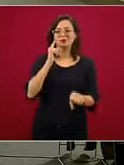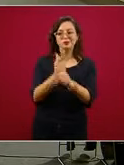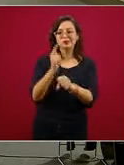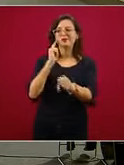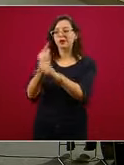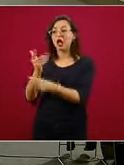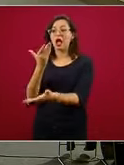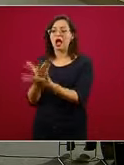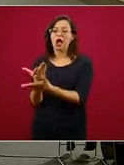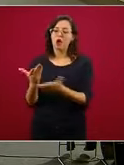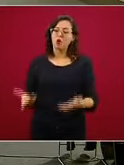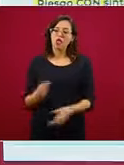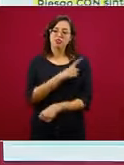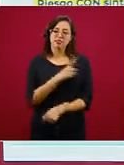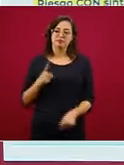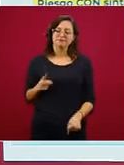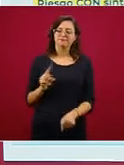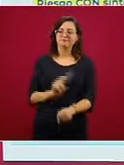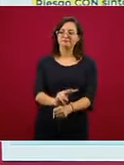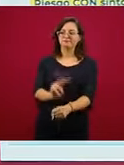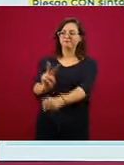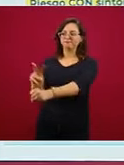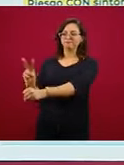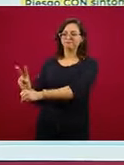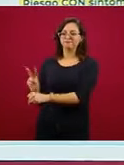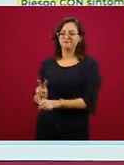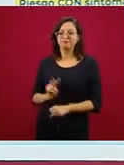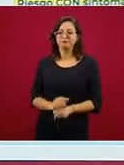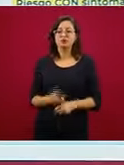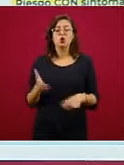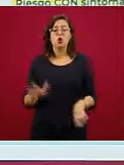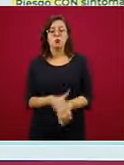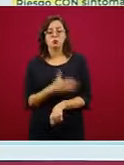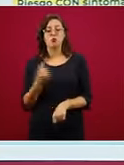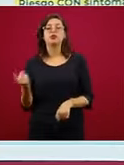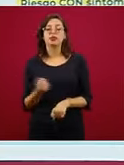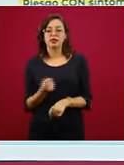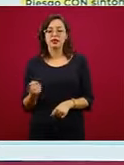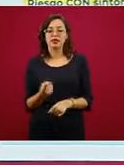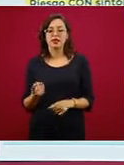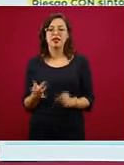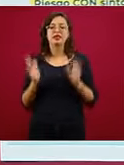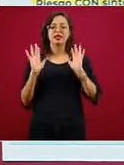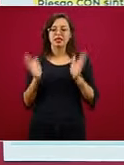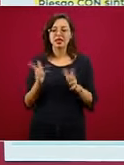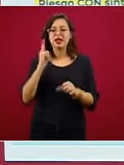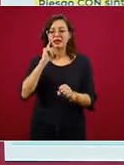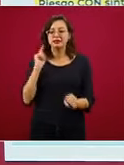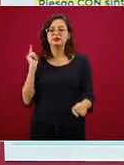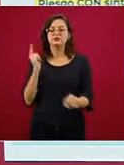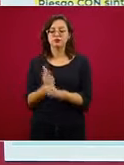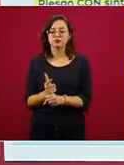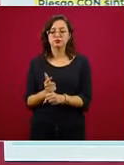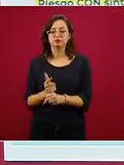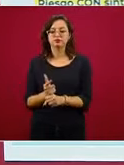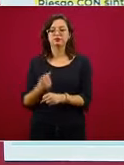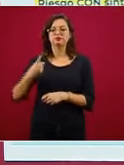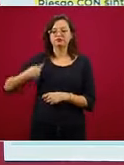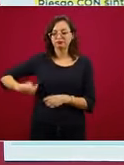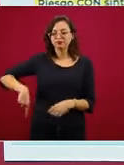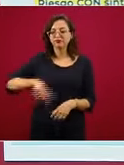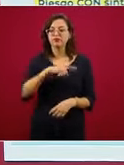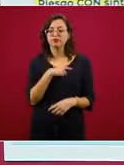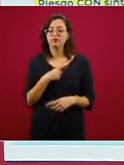es monitorearlos. ¿Por qué? Porque también una de las cosas que nos dimos cuenta, y ya también lo hemos comentado, es que aunque hemos tratado